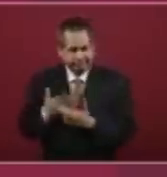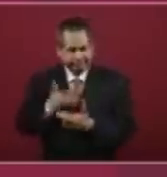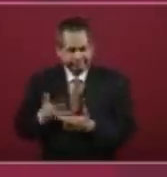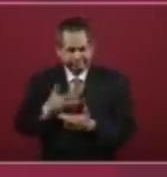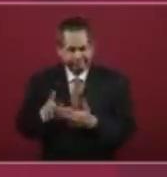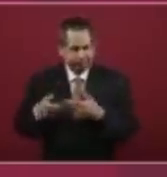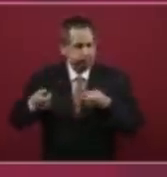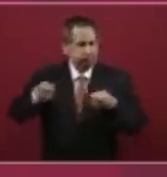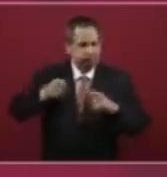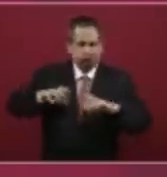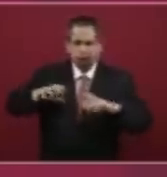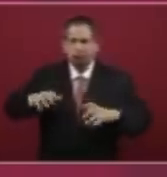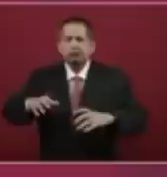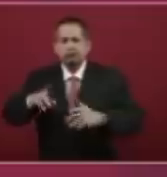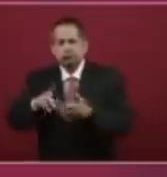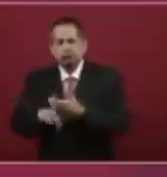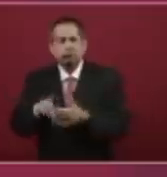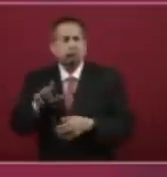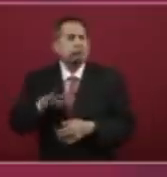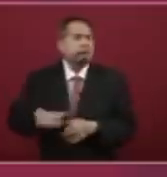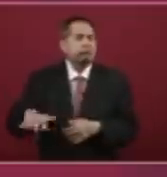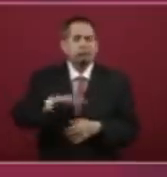bajo su dominio,